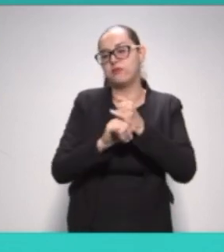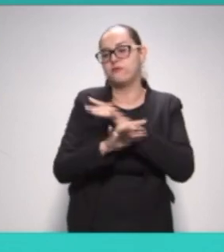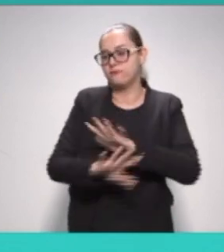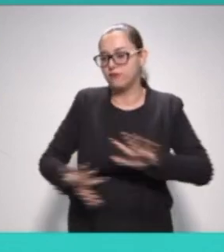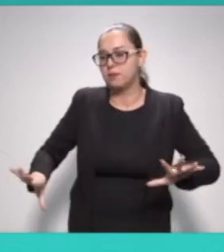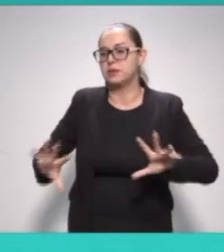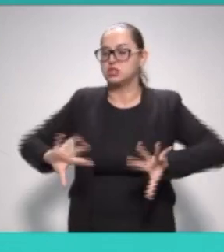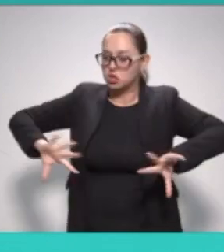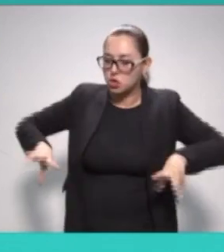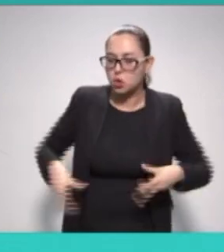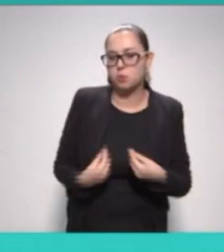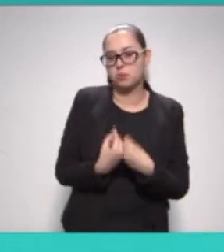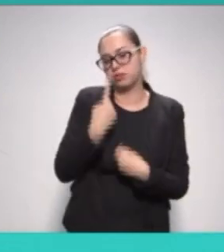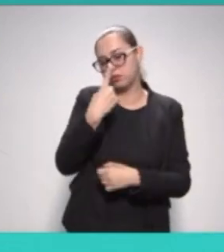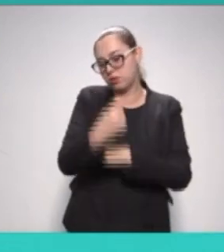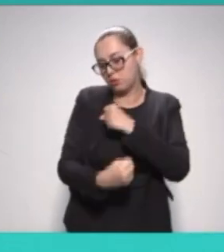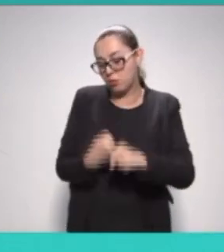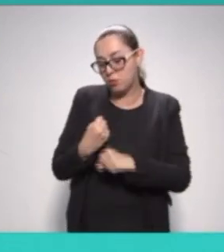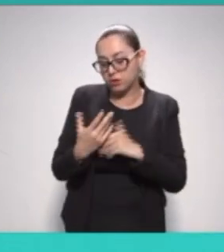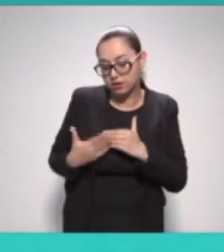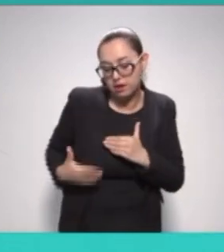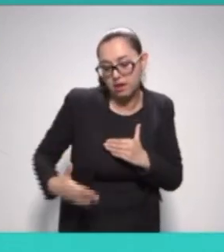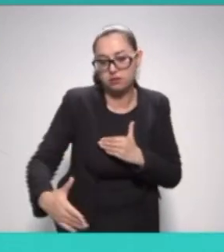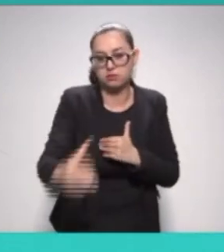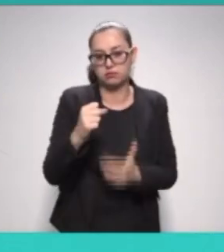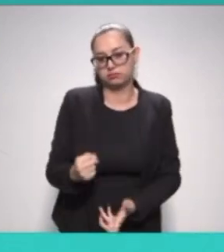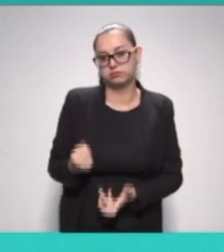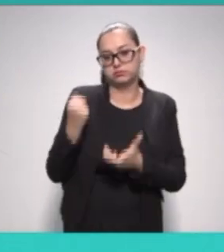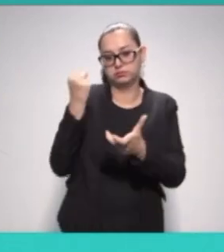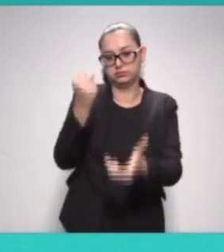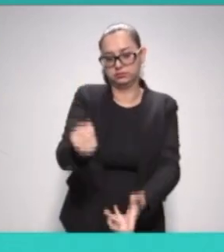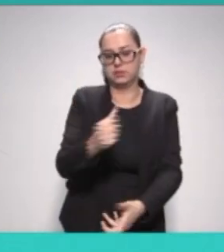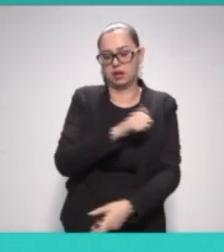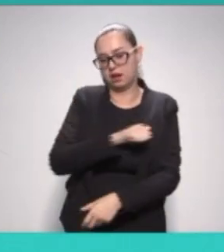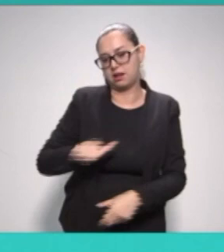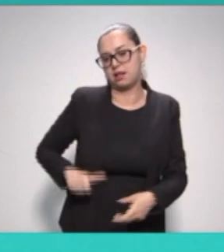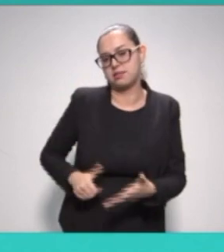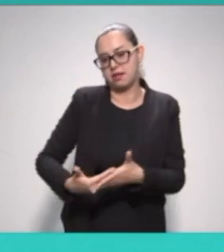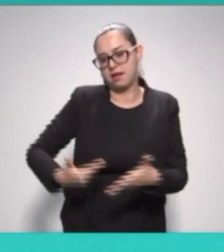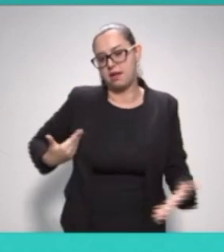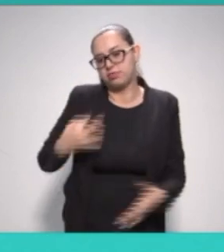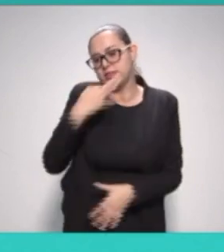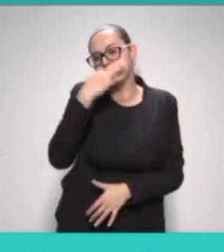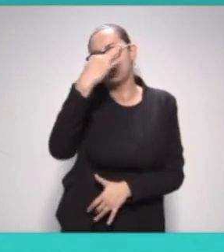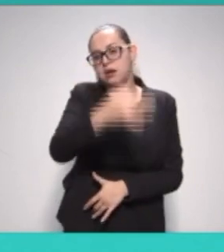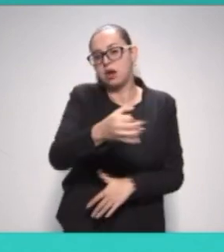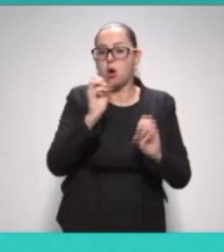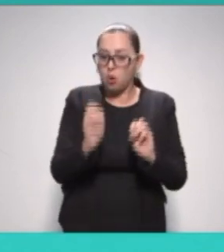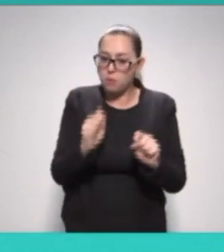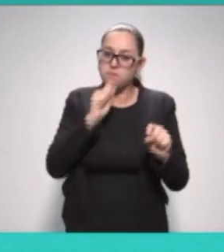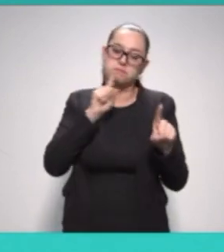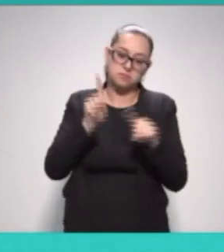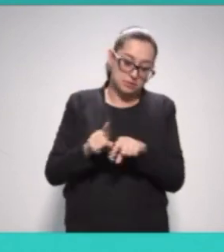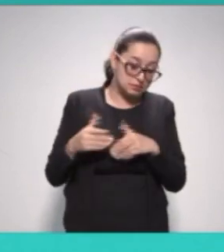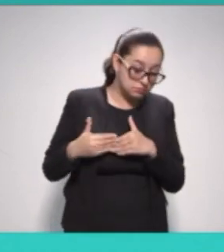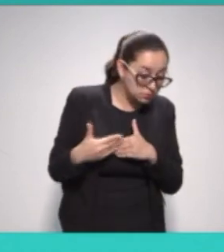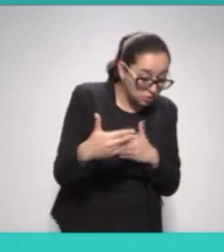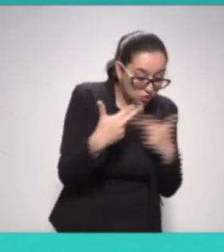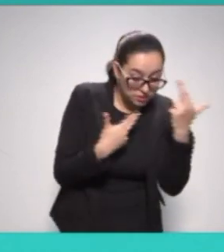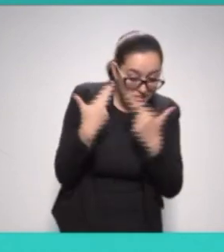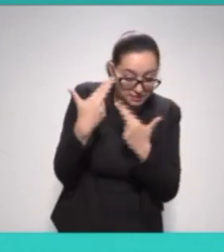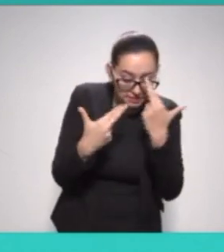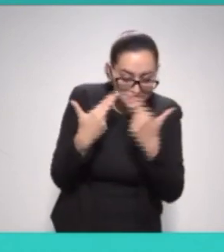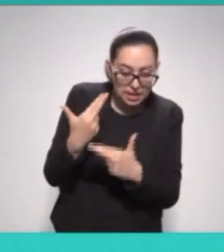programática presupuestal que en su caso remitió dicha alcaldía o bien del análisis o integración de las fichas técnicas